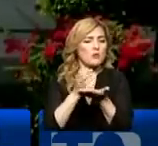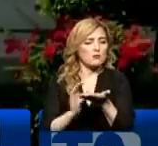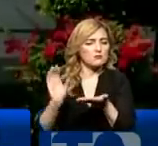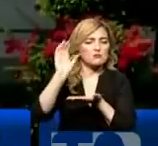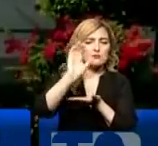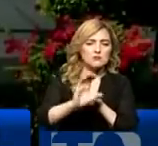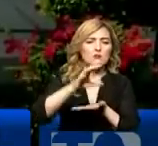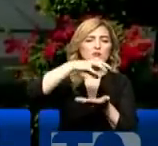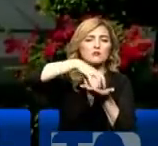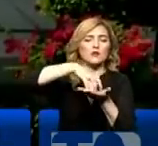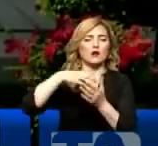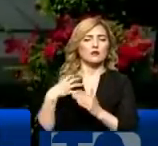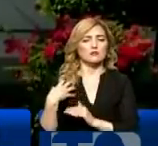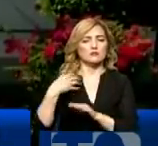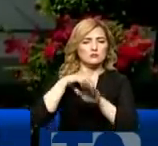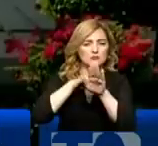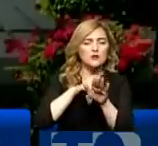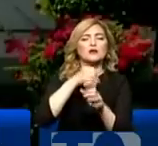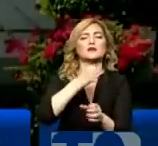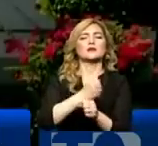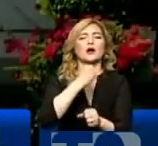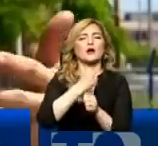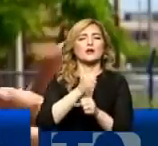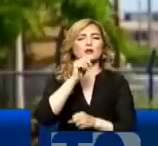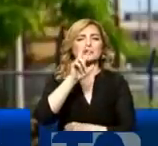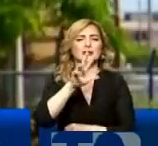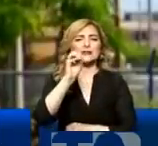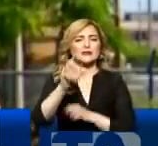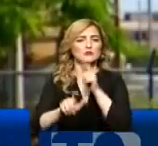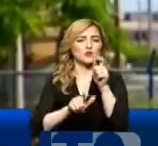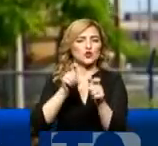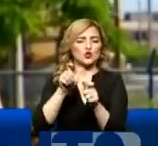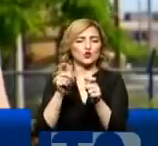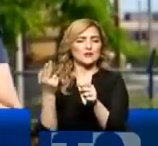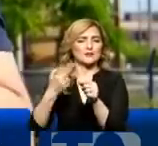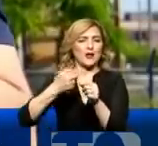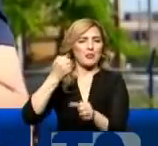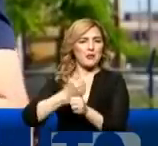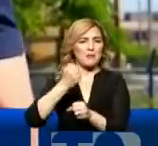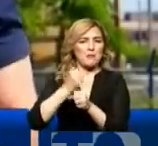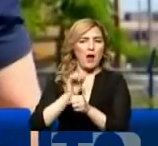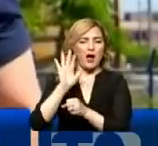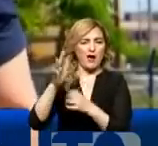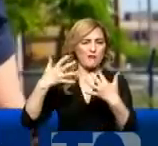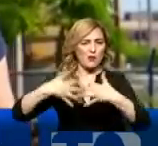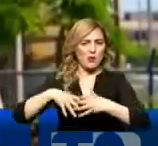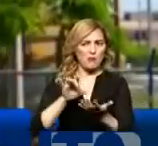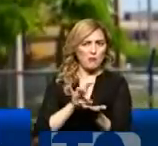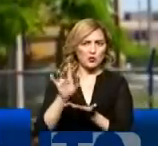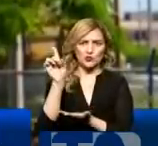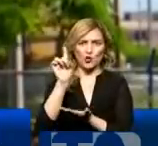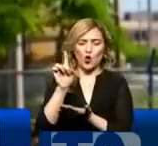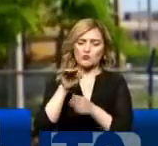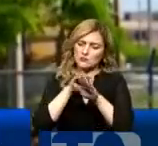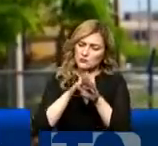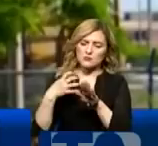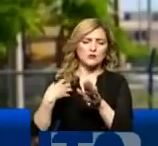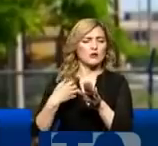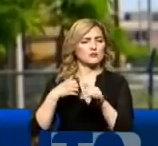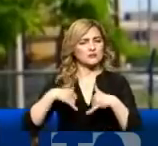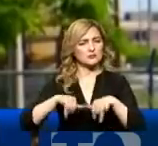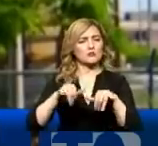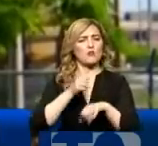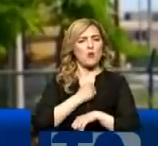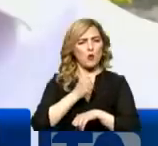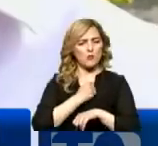se garantice el trabajo de las al menos 300 personas que trabajan en esta refinería, la mayoría de ellas